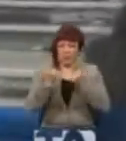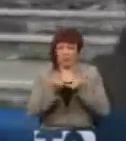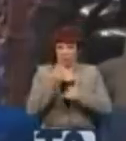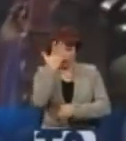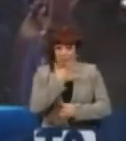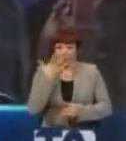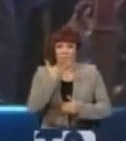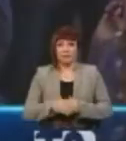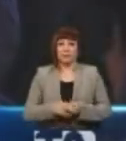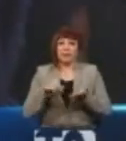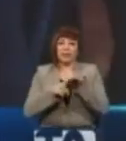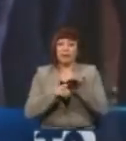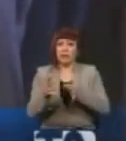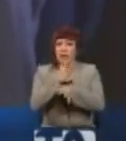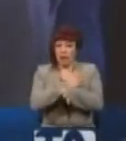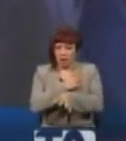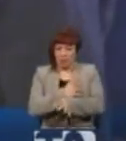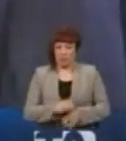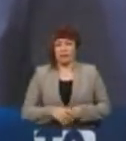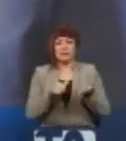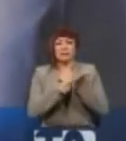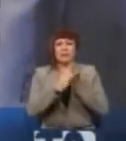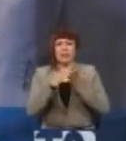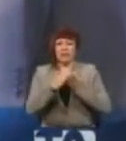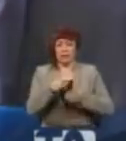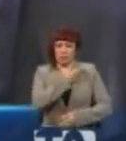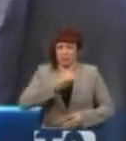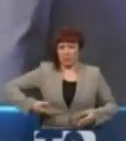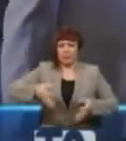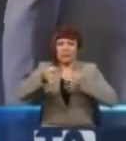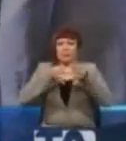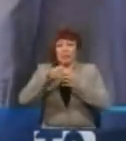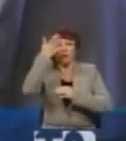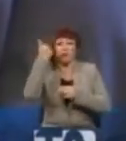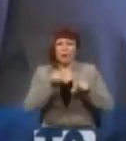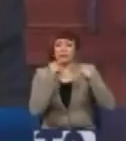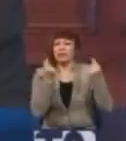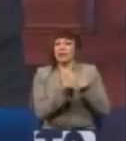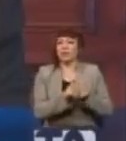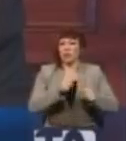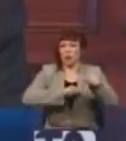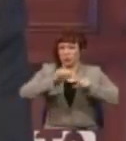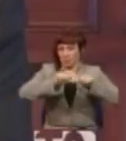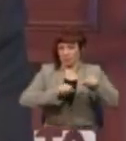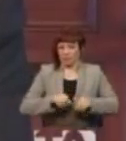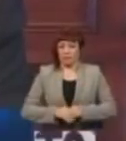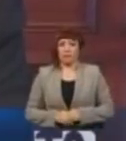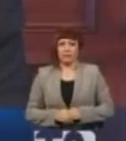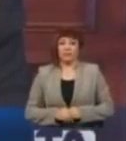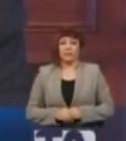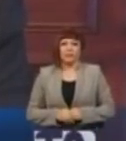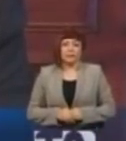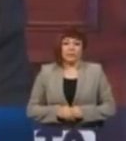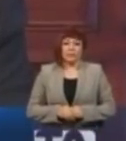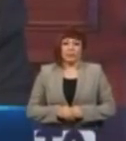reunión en la que no estuvieron los ministros del ramo, el presidente explicó por qué conforma este consejo de asesores. Para poder nutrirnos